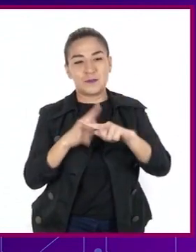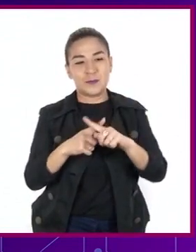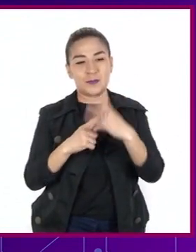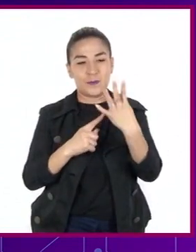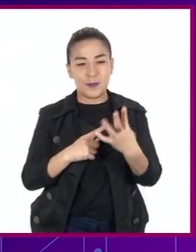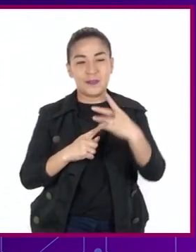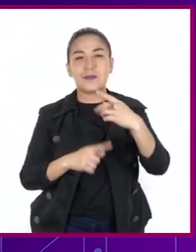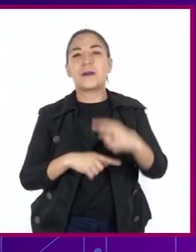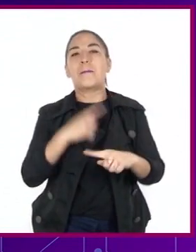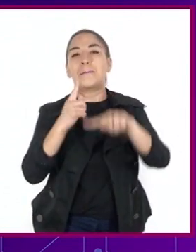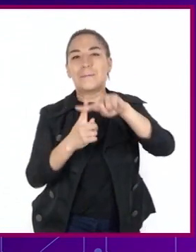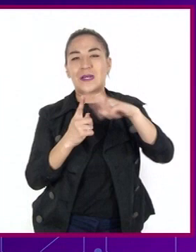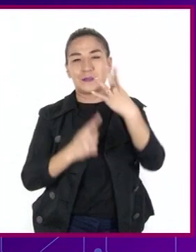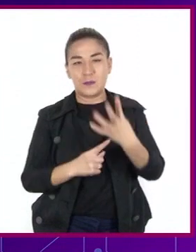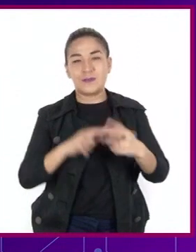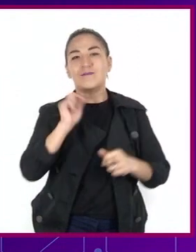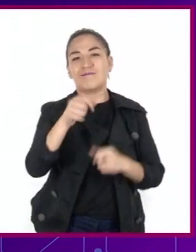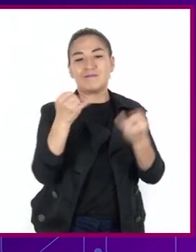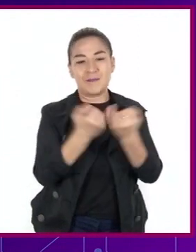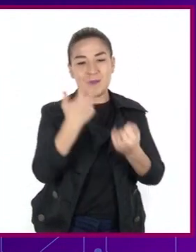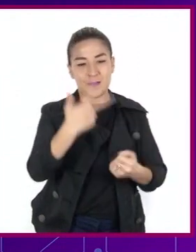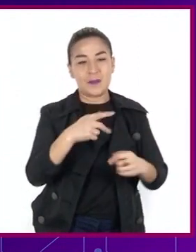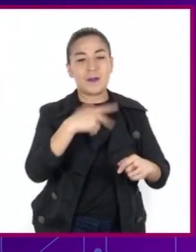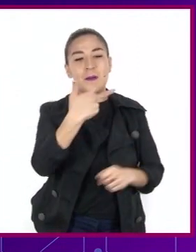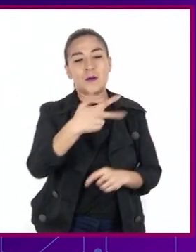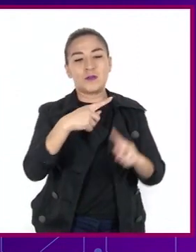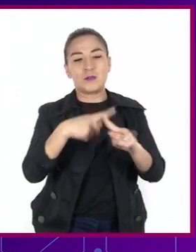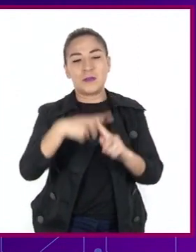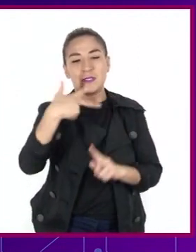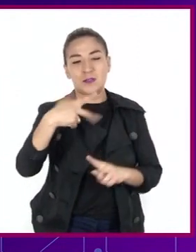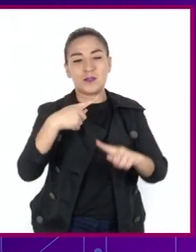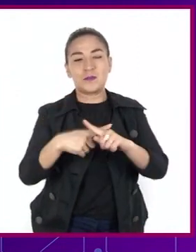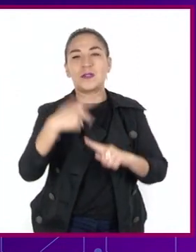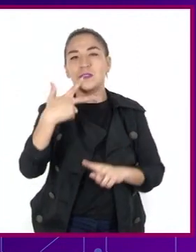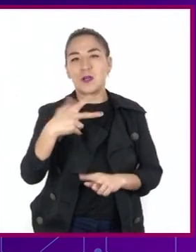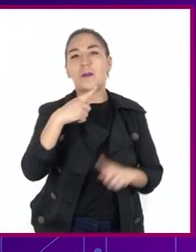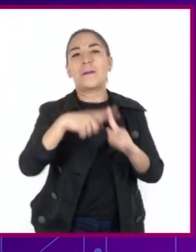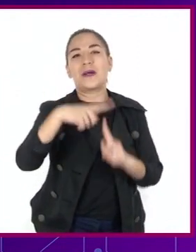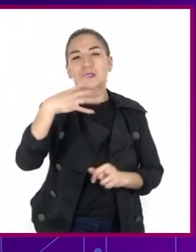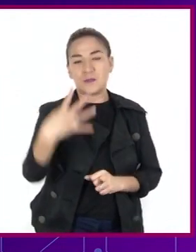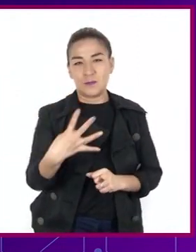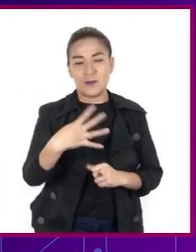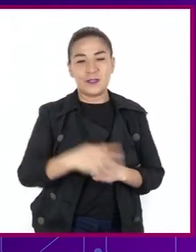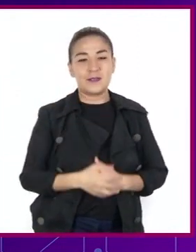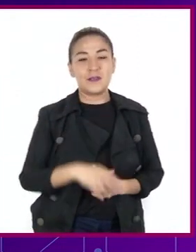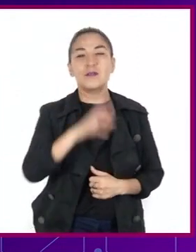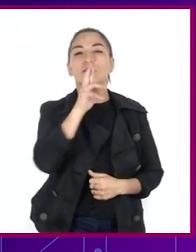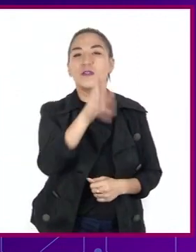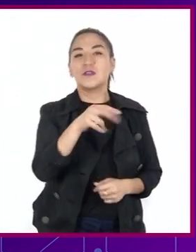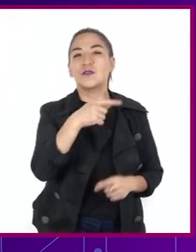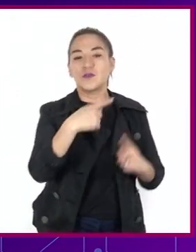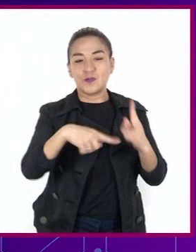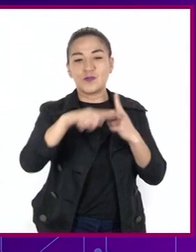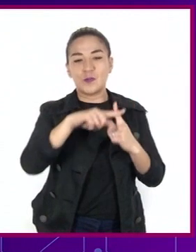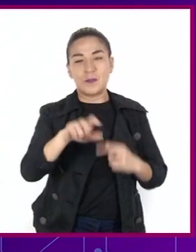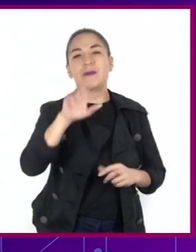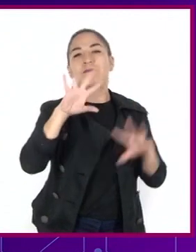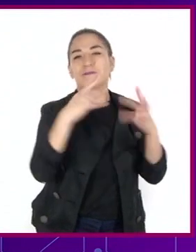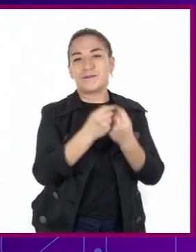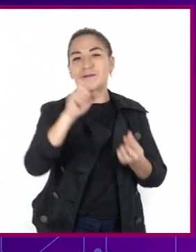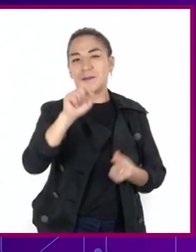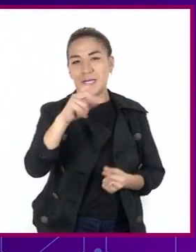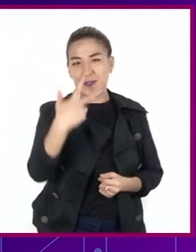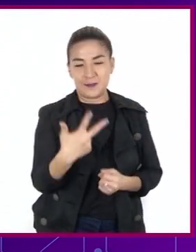más 4 es igual a 8, más 8, más 8, más 4. Resolvemos la suma y el total es 28.